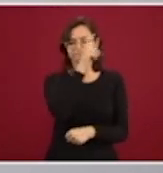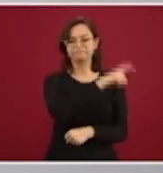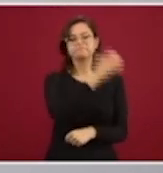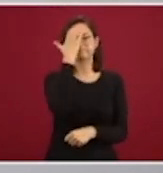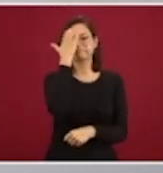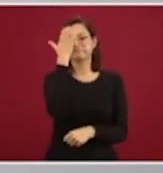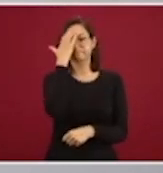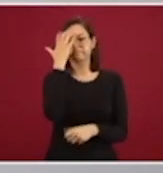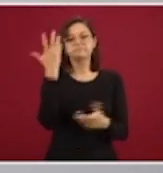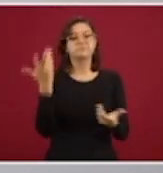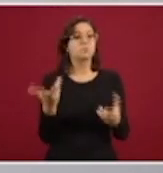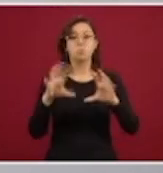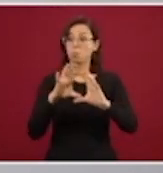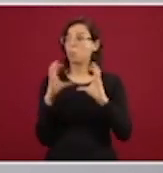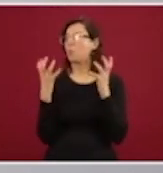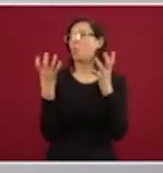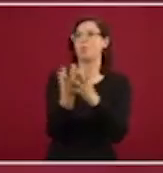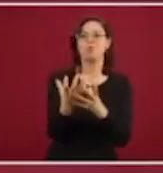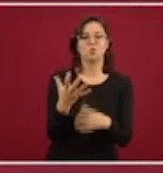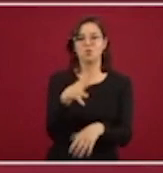la falta de ventiladores en general,